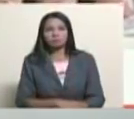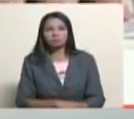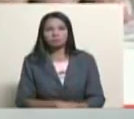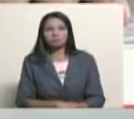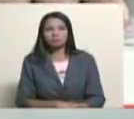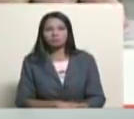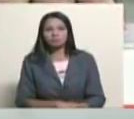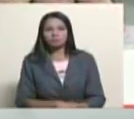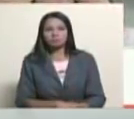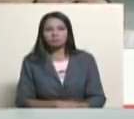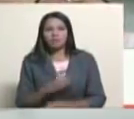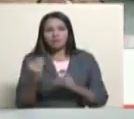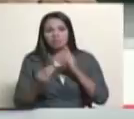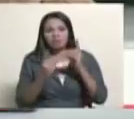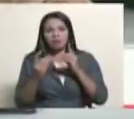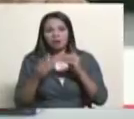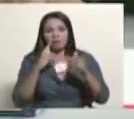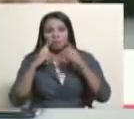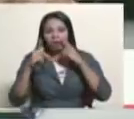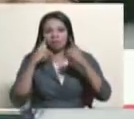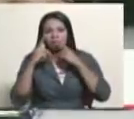El diálogo político